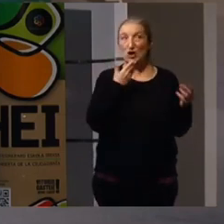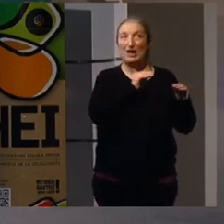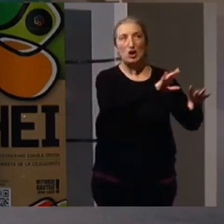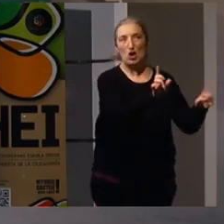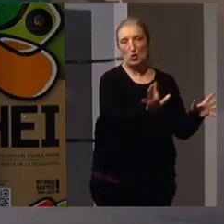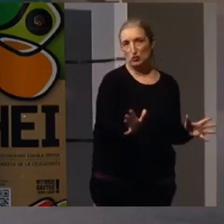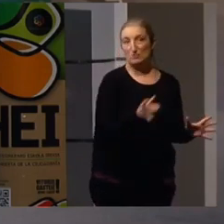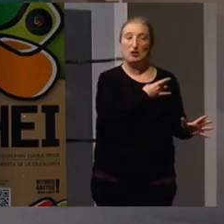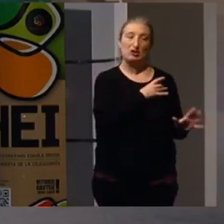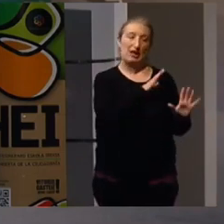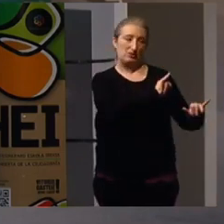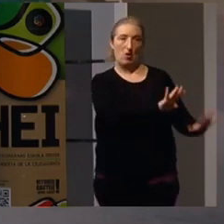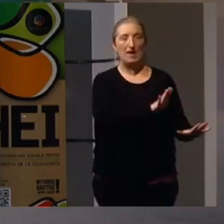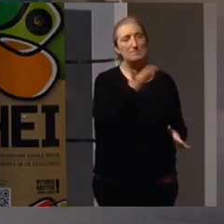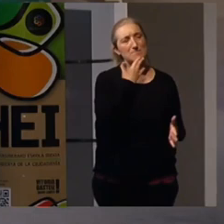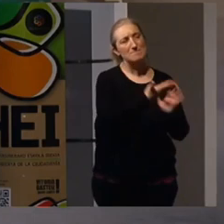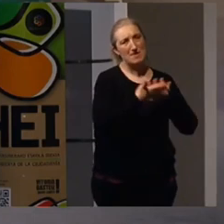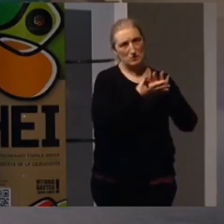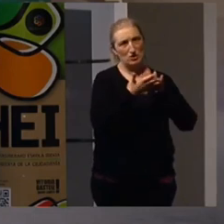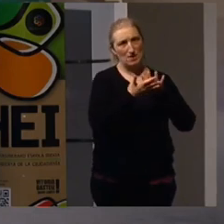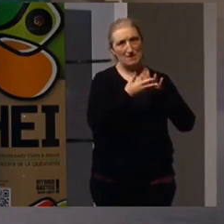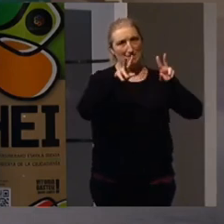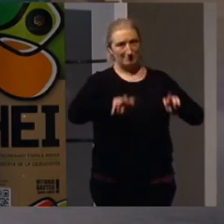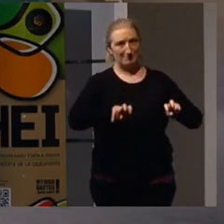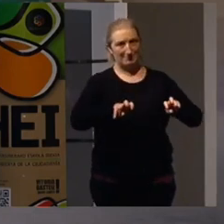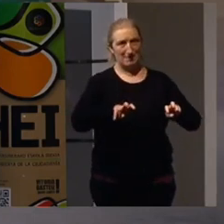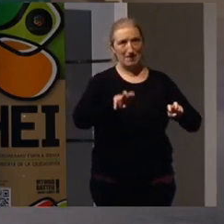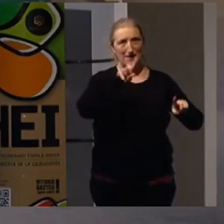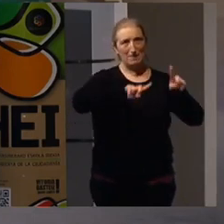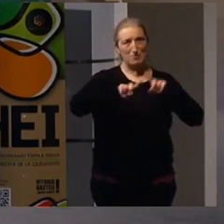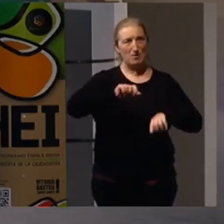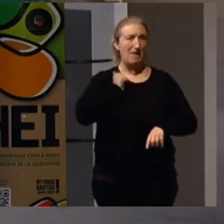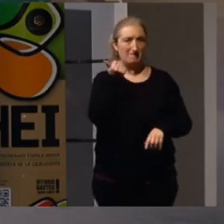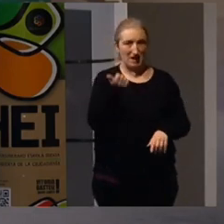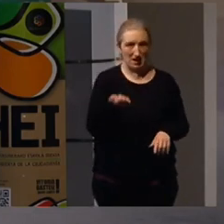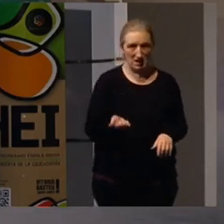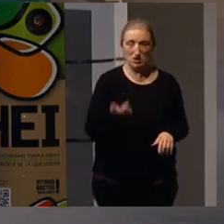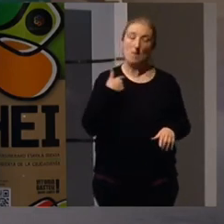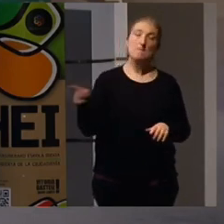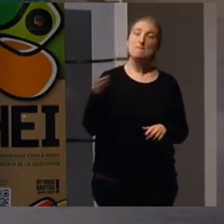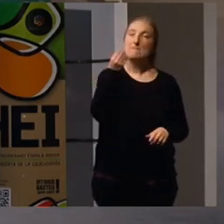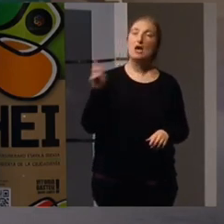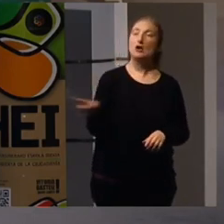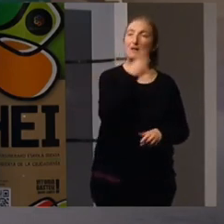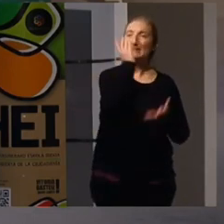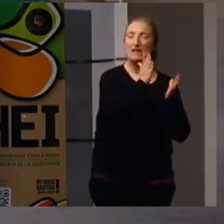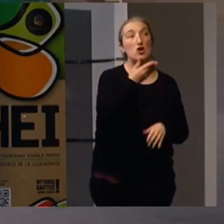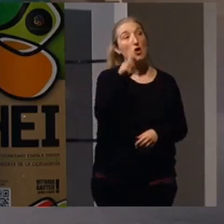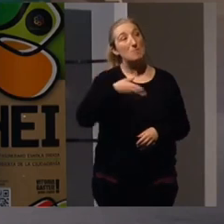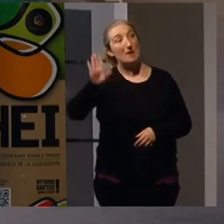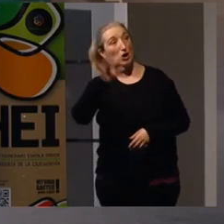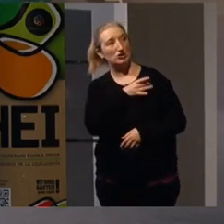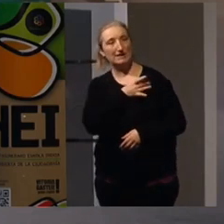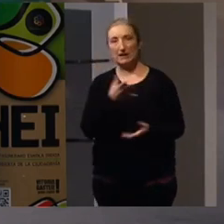lo utilices. Háblanos un poco de eso, del falso dilema de la gente que te dice, mejor vete a terapia, y la gente que te dice, vete